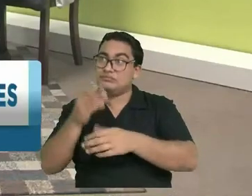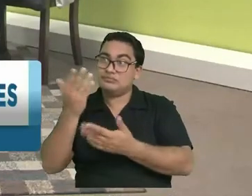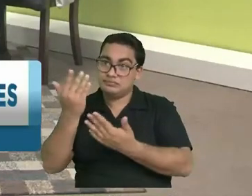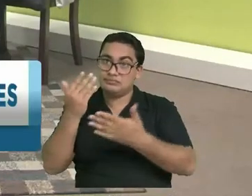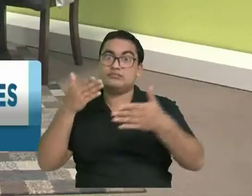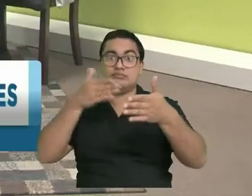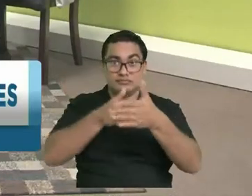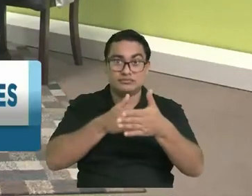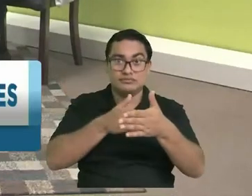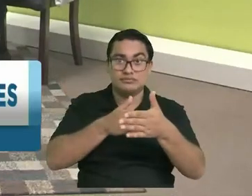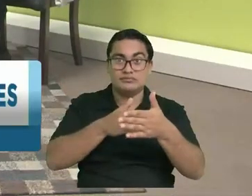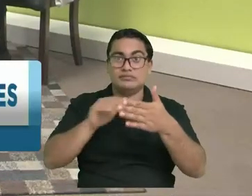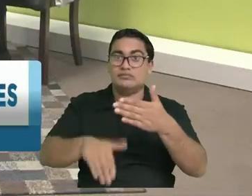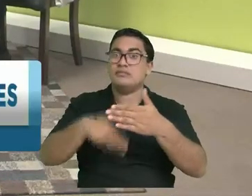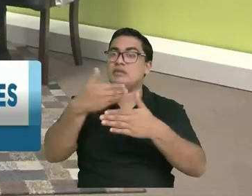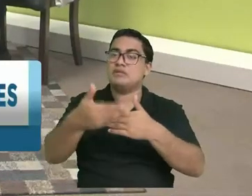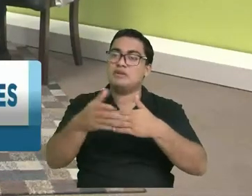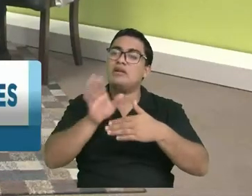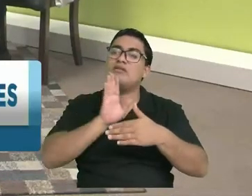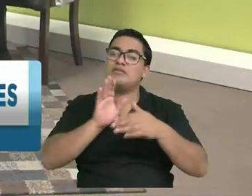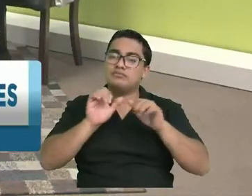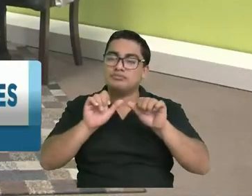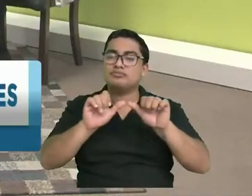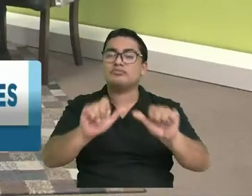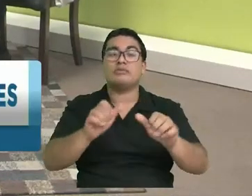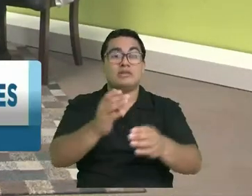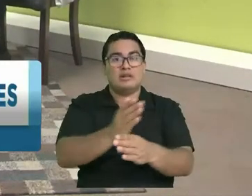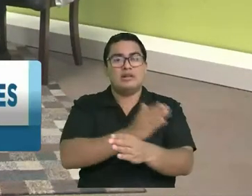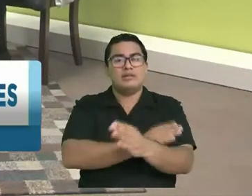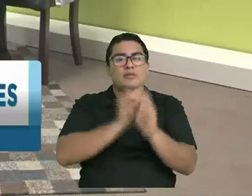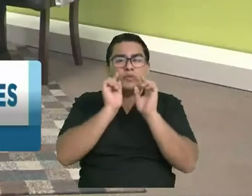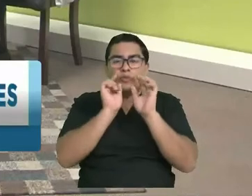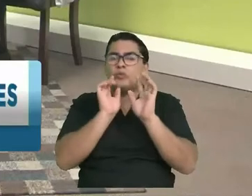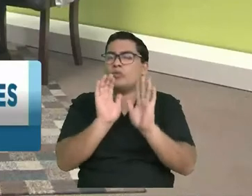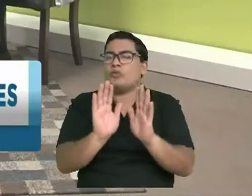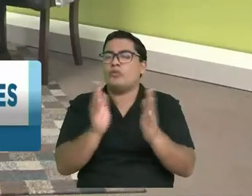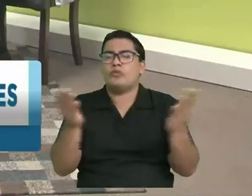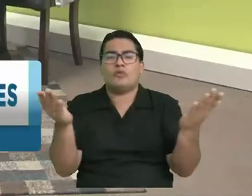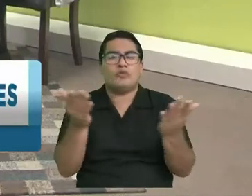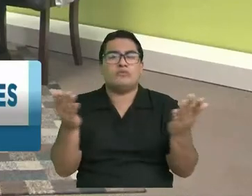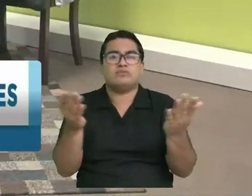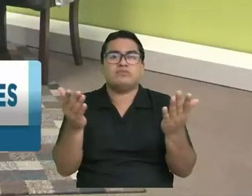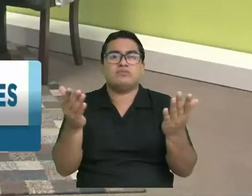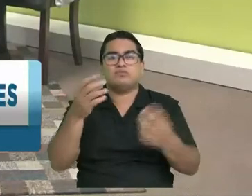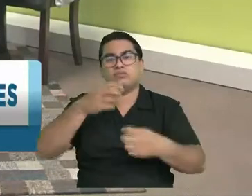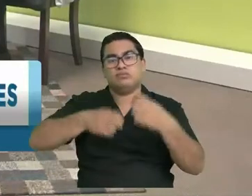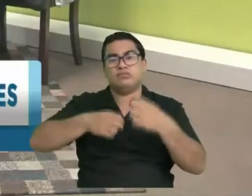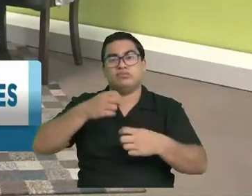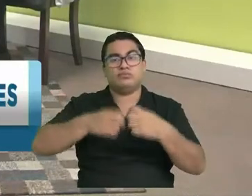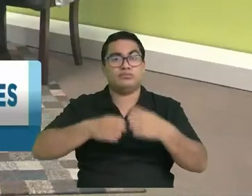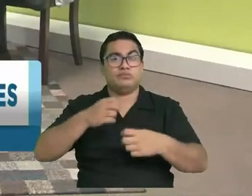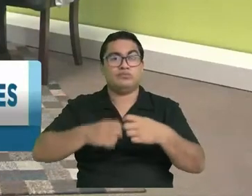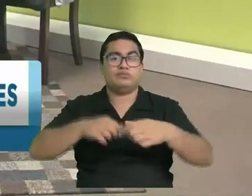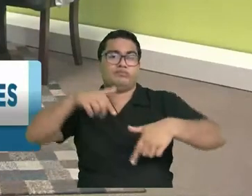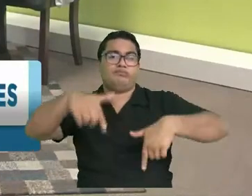regresemos de la siguiente pausa? ¿Cómo no? ¿Cómo también debemos prevenir estas afectaciones que causan el uso